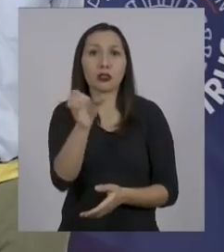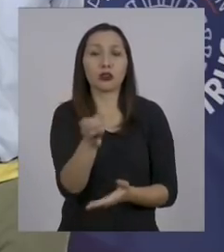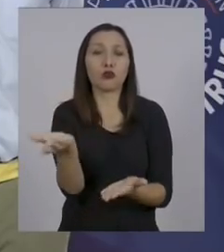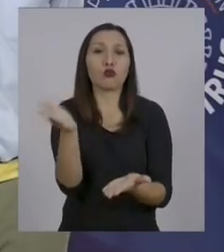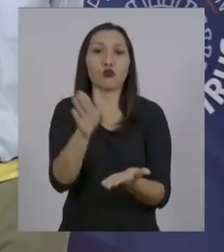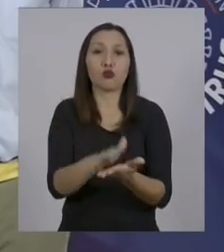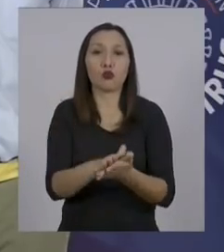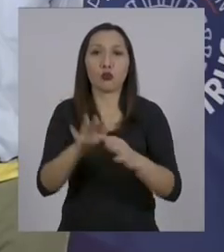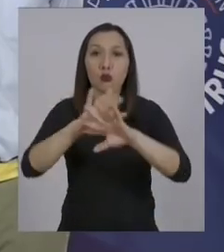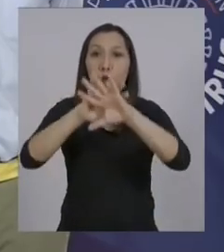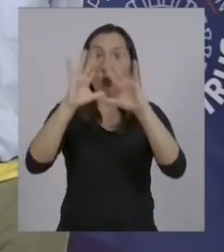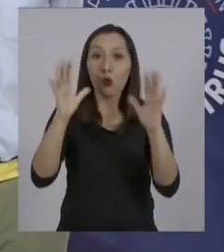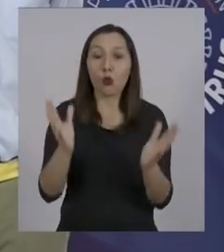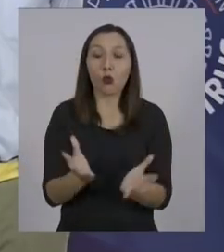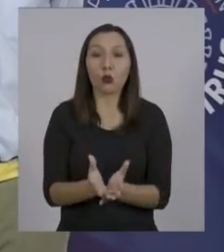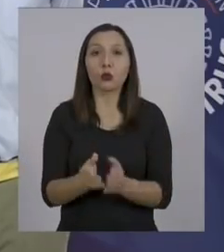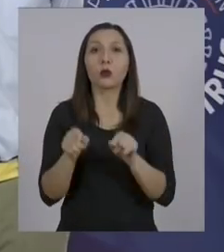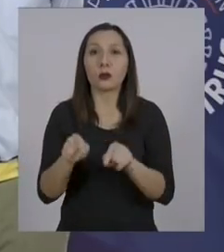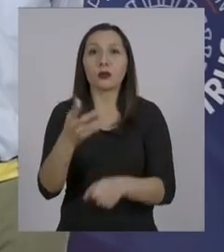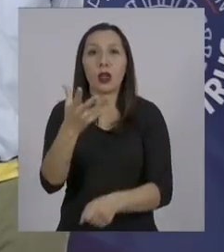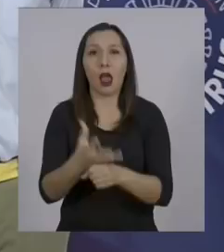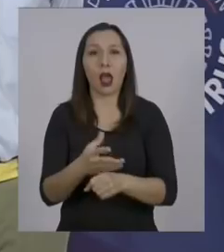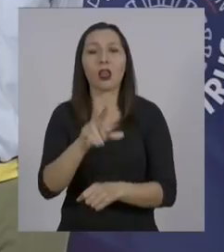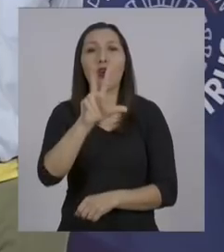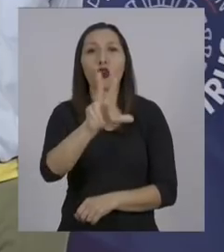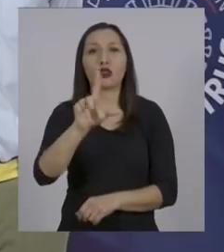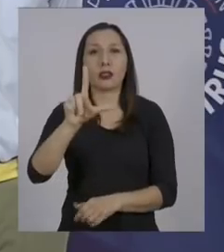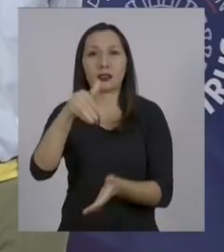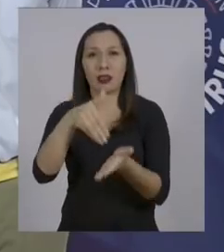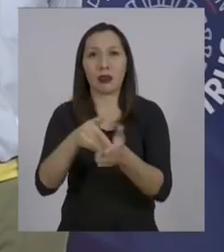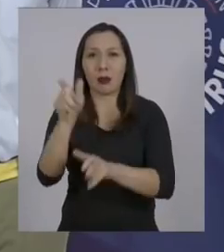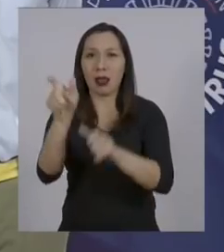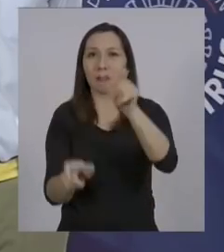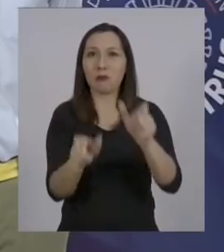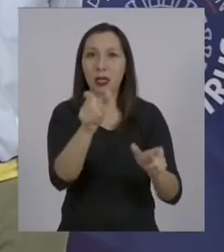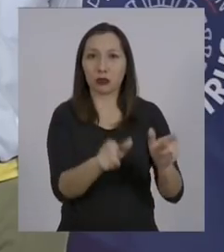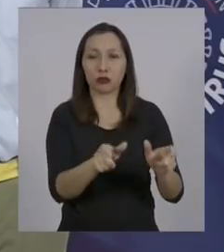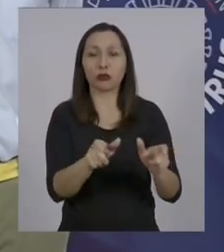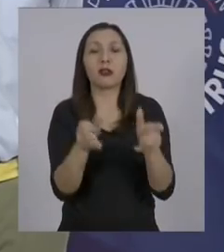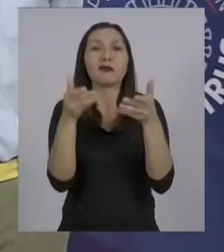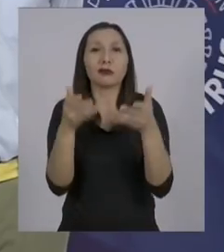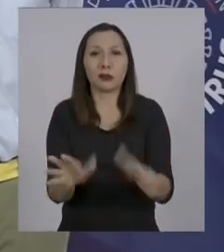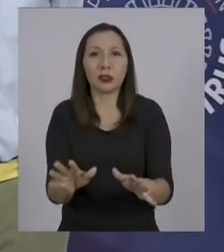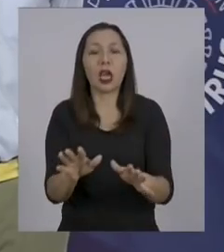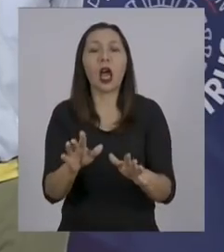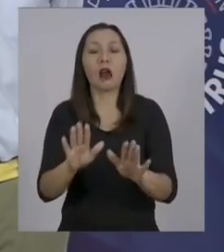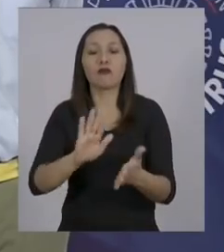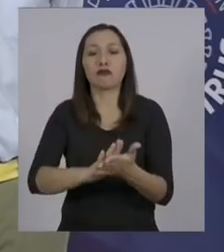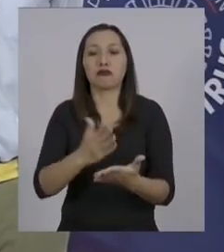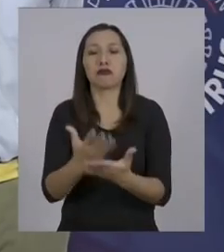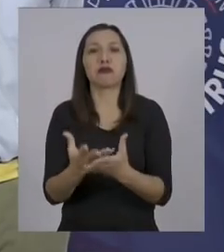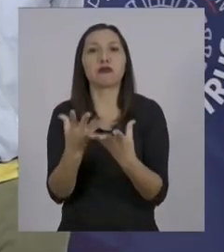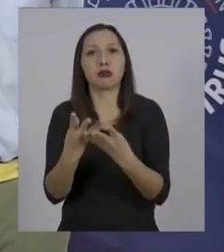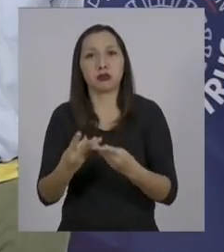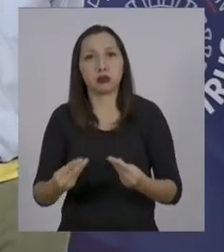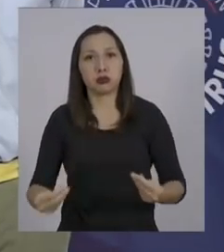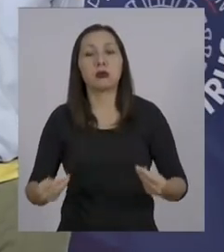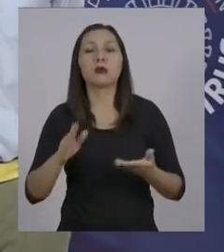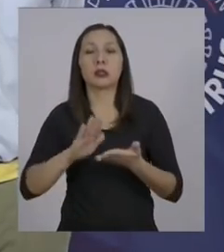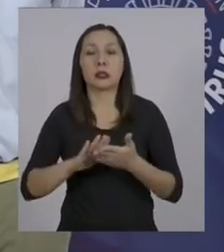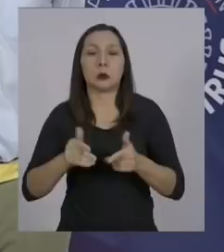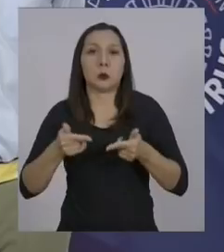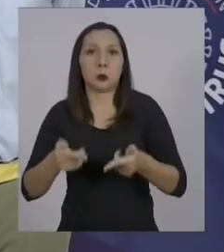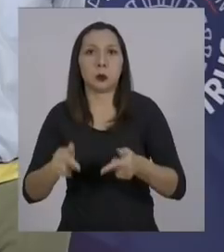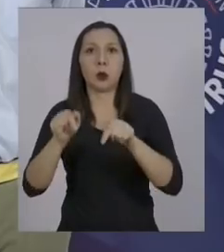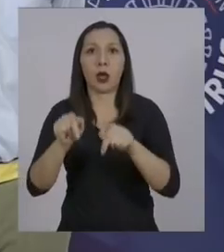en el mundo y tenemos 87.000 personas que ya se han recuperado afortunadamente